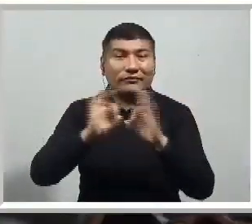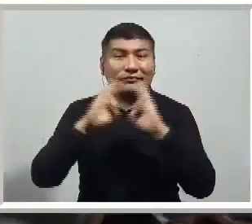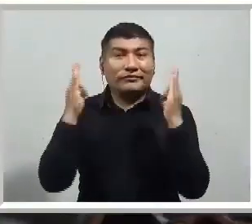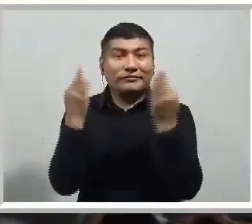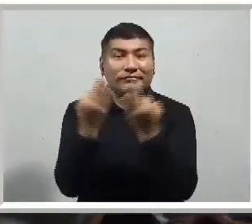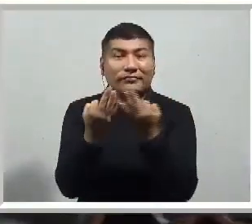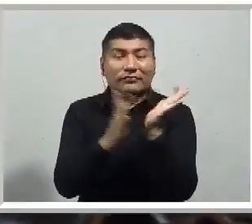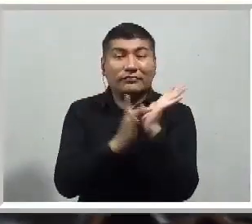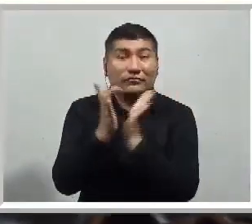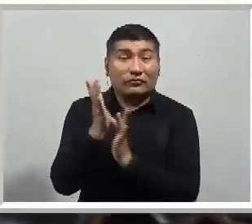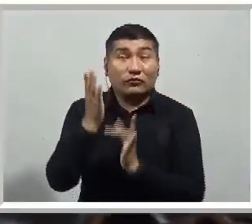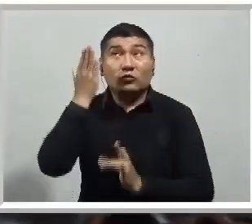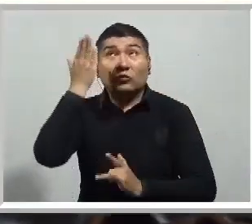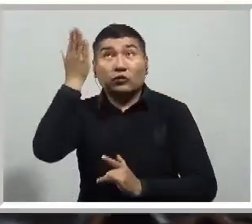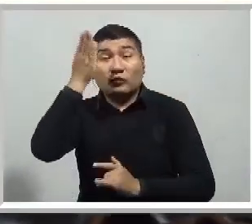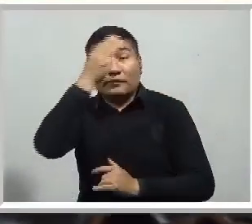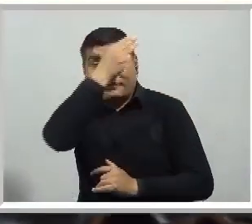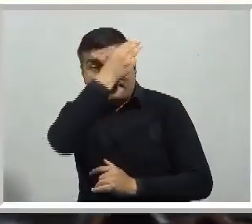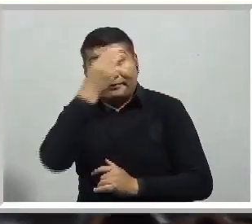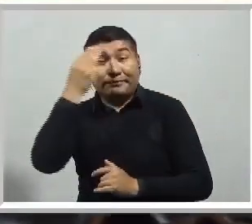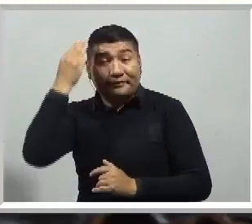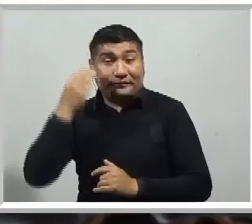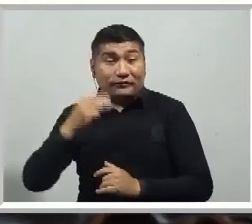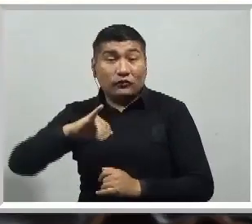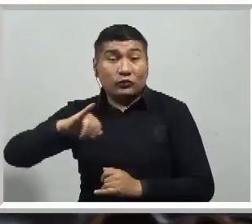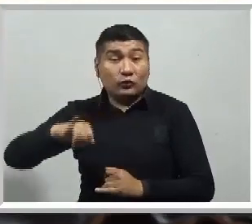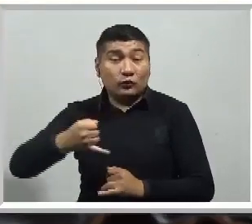Jesús, María y José.